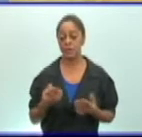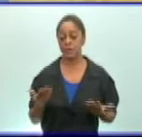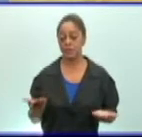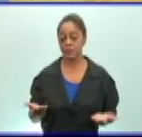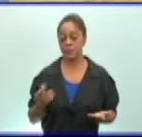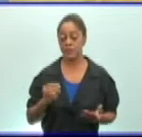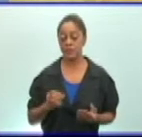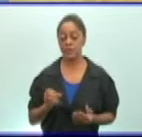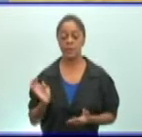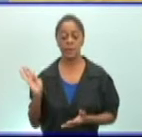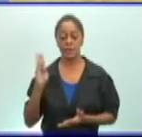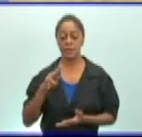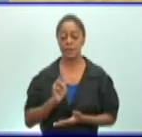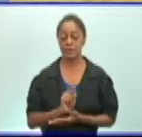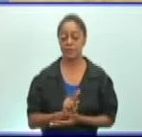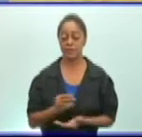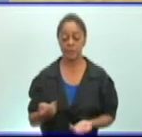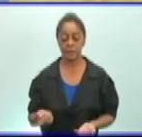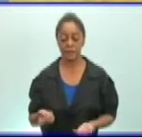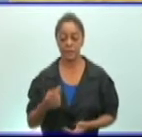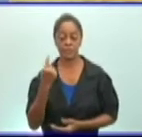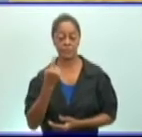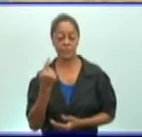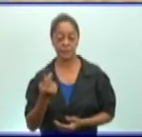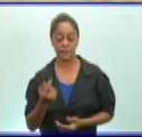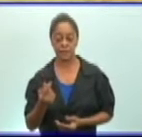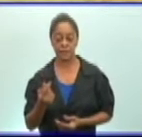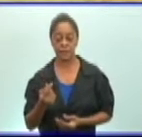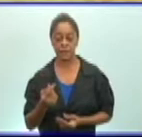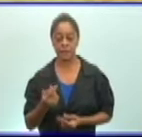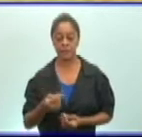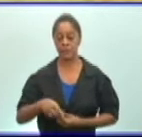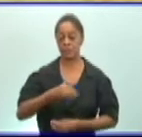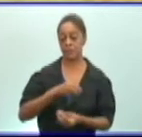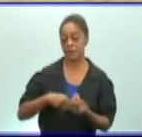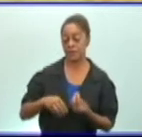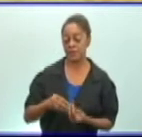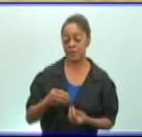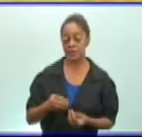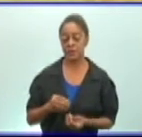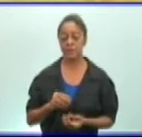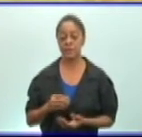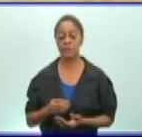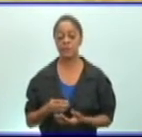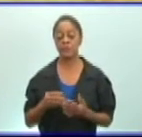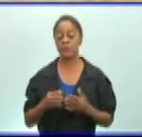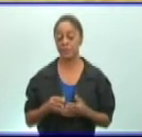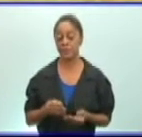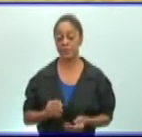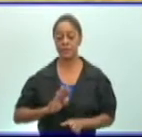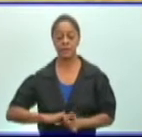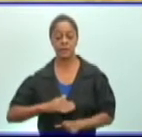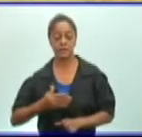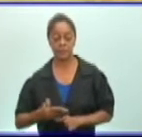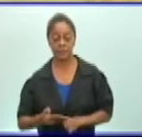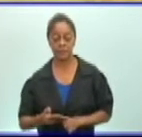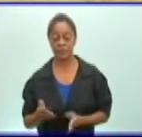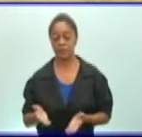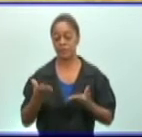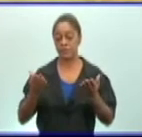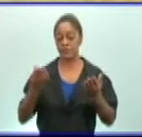de la migración doria? Primero, la regresión mercantil. Después, un